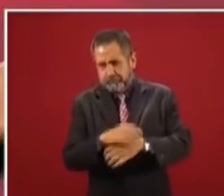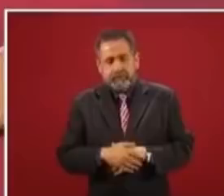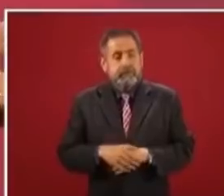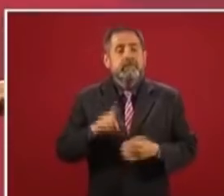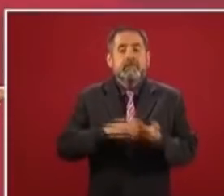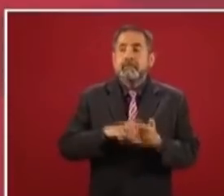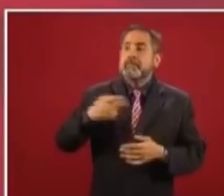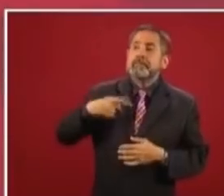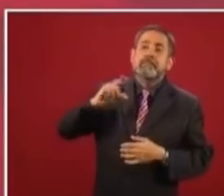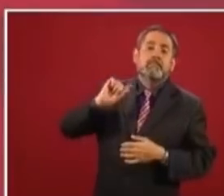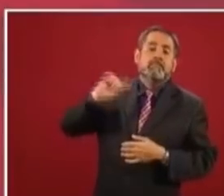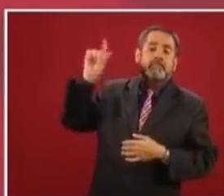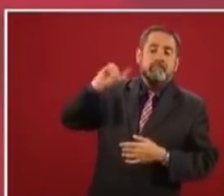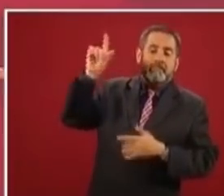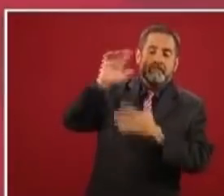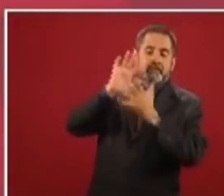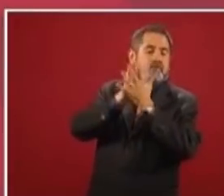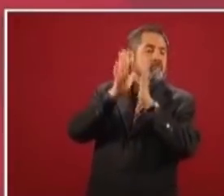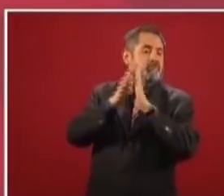influyentes